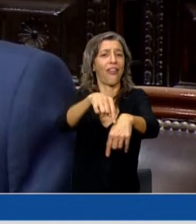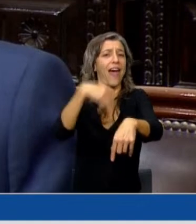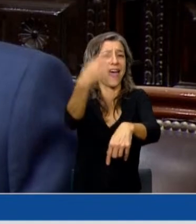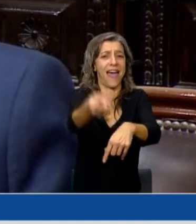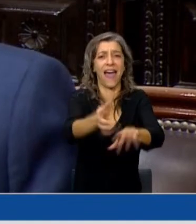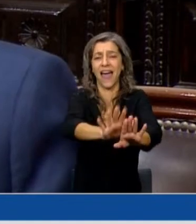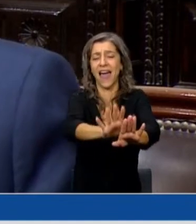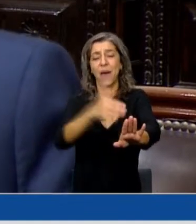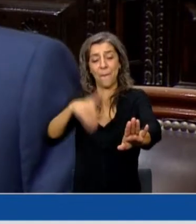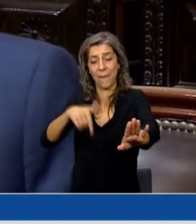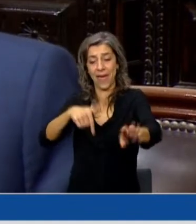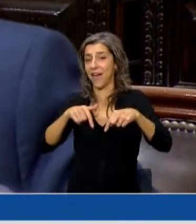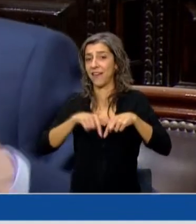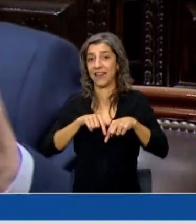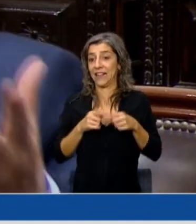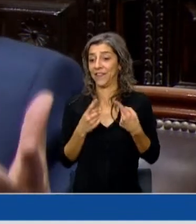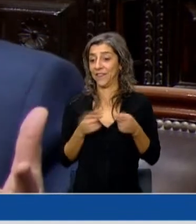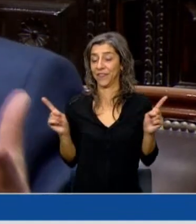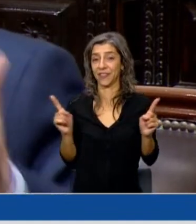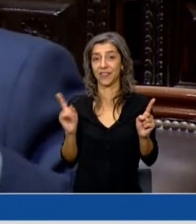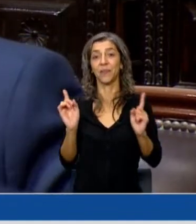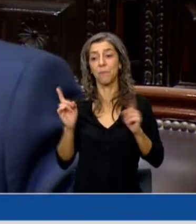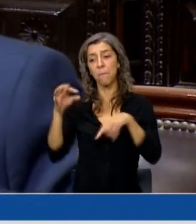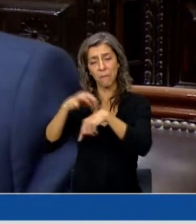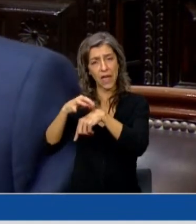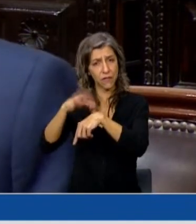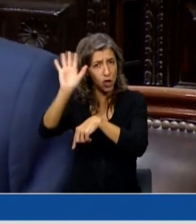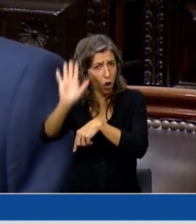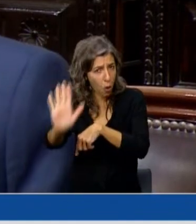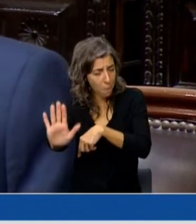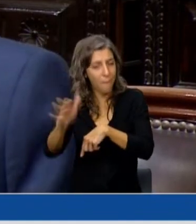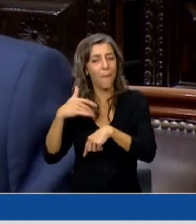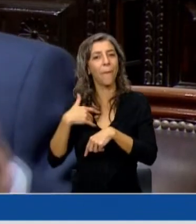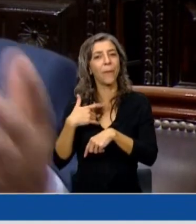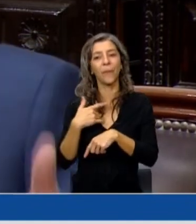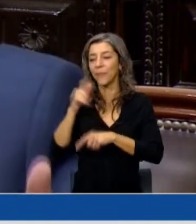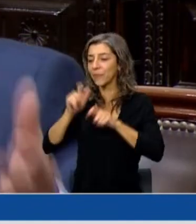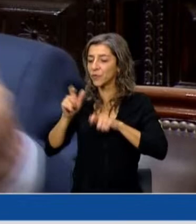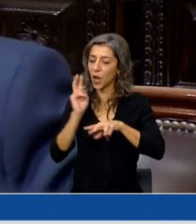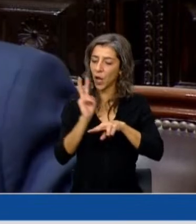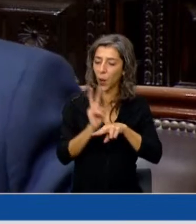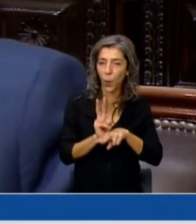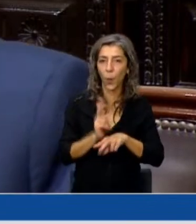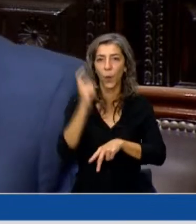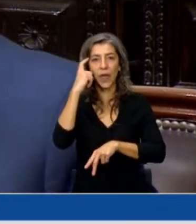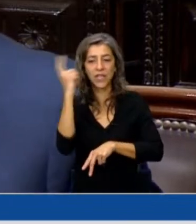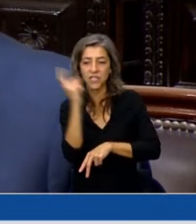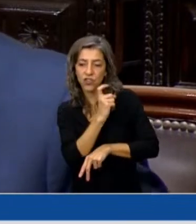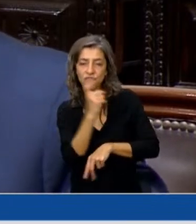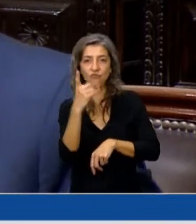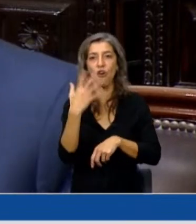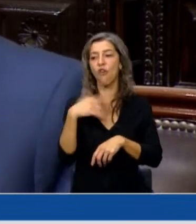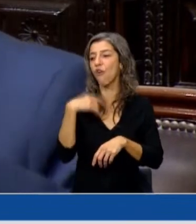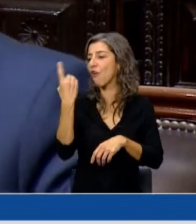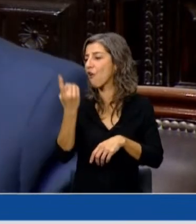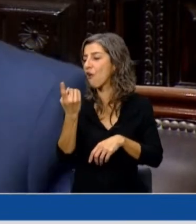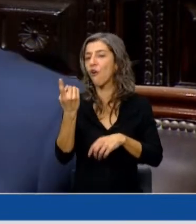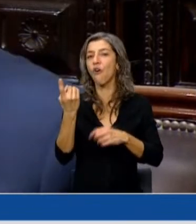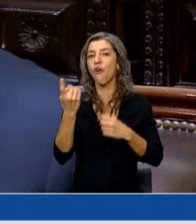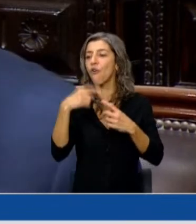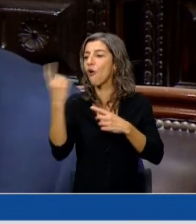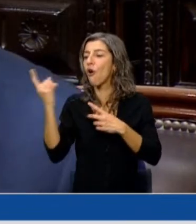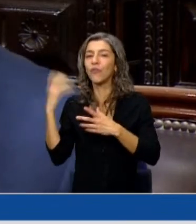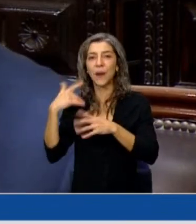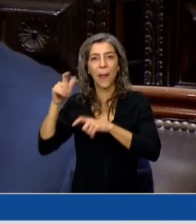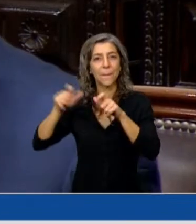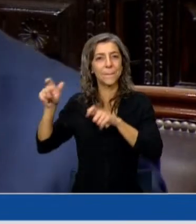tiene una función, entre que serían los cuidadores que tienen otro tipo de funciones, los psicólogos, los médicos, es decir, es un